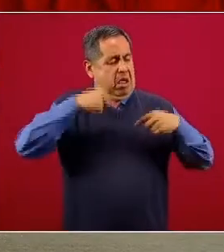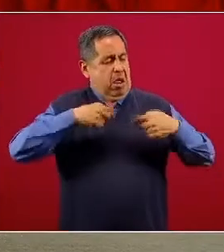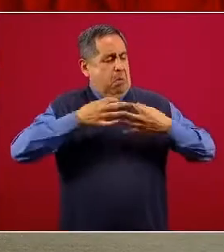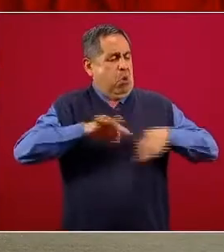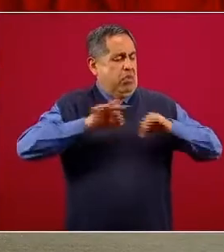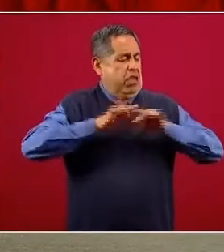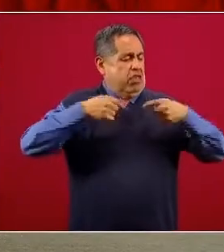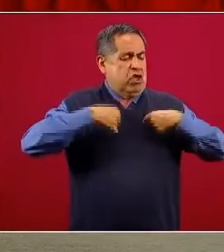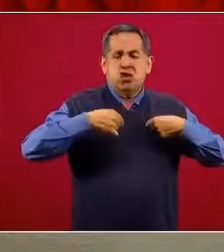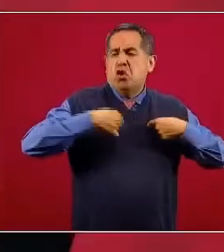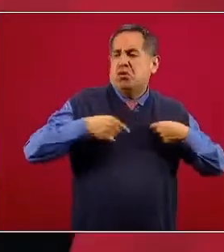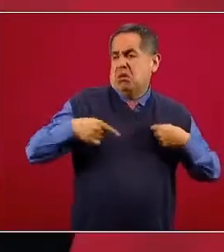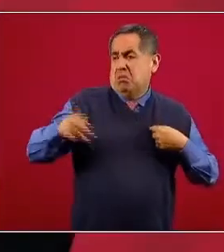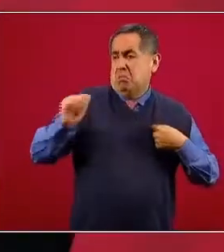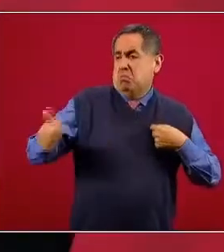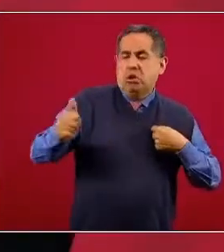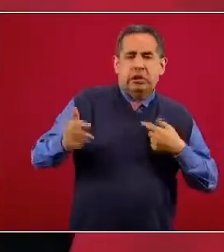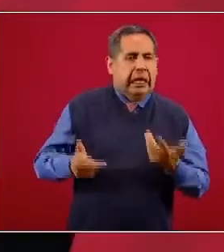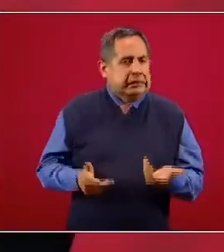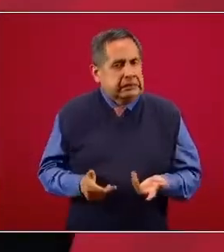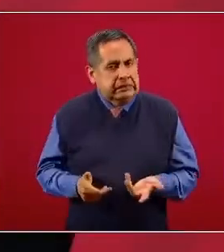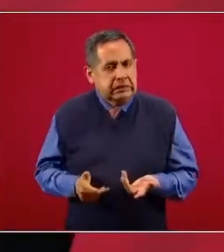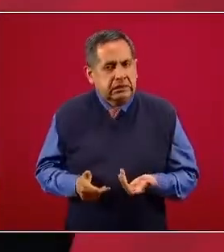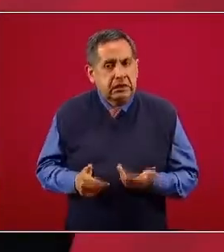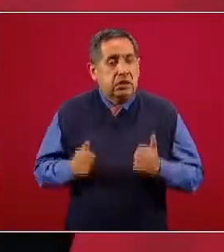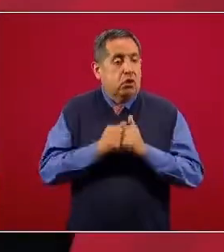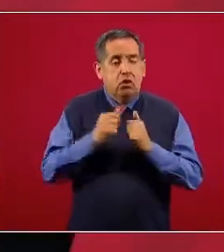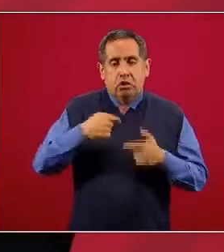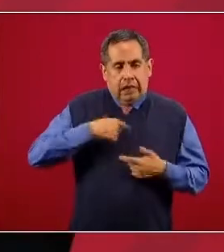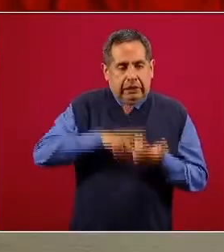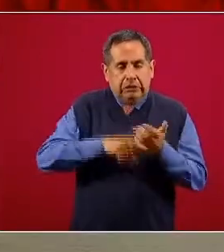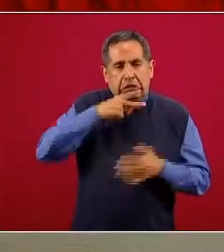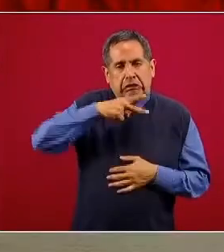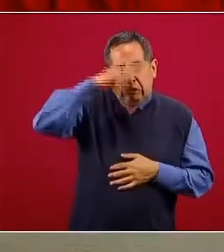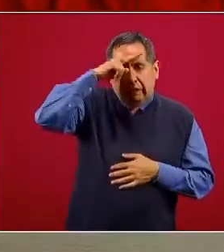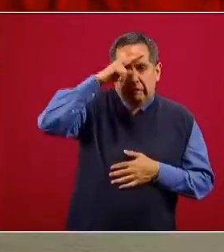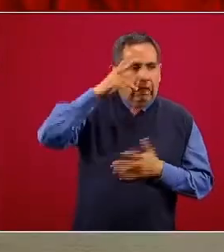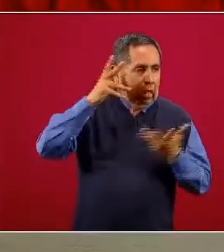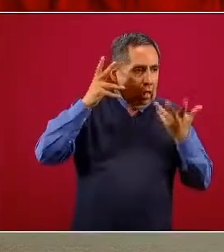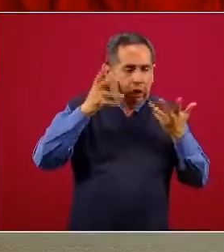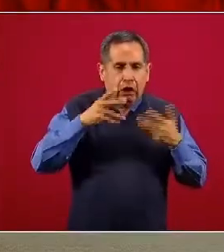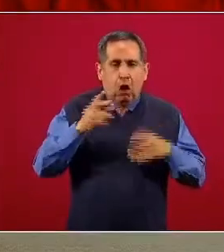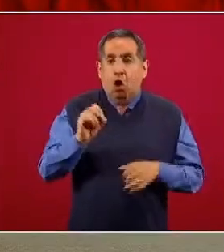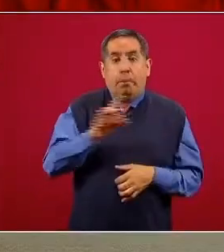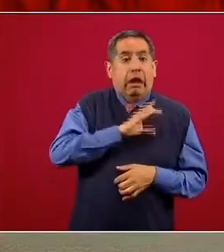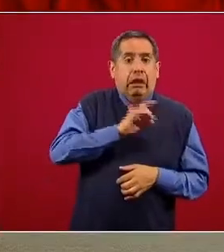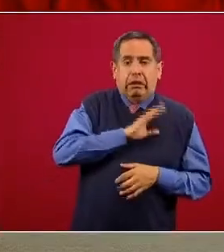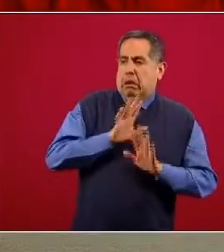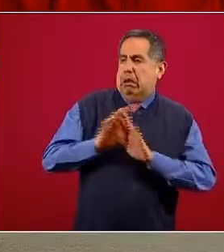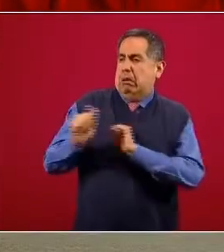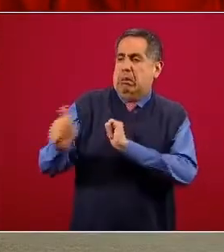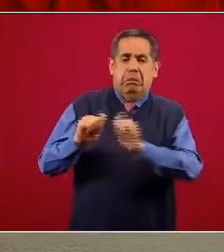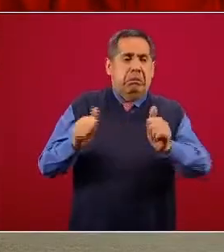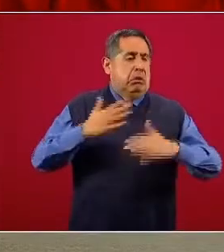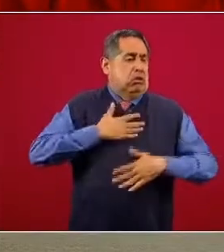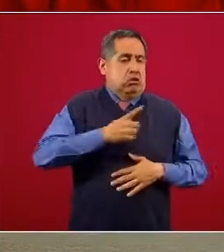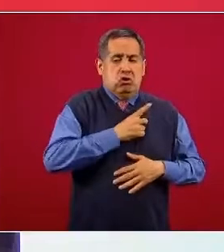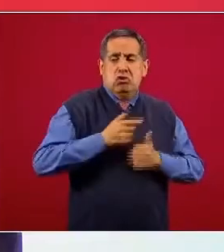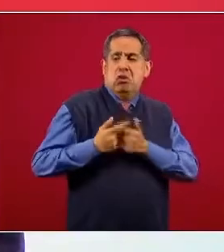esa visión autocéntrica, a veces alimentada por la ignorancia y el miedo, produce uno de